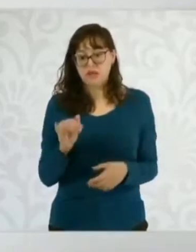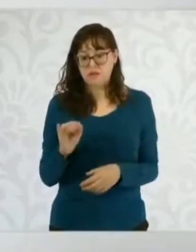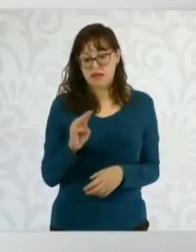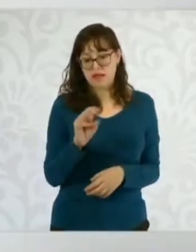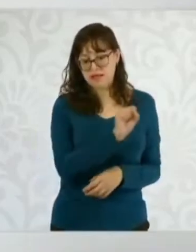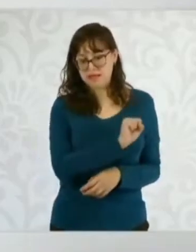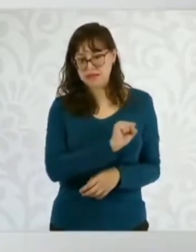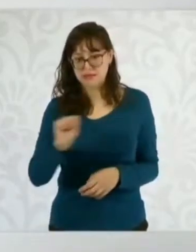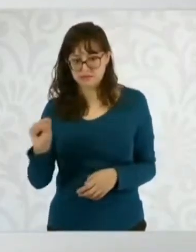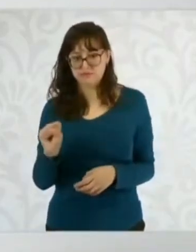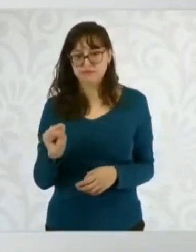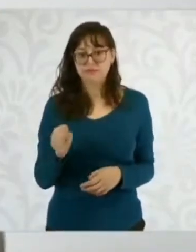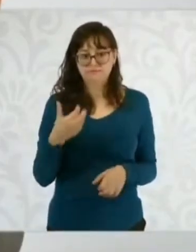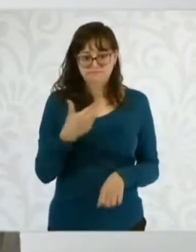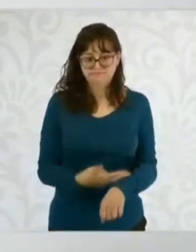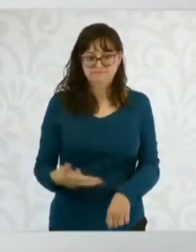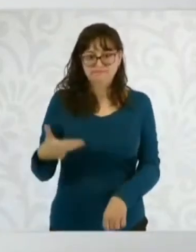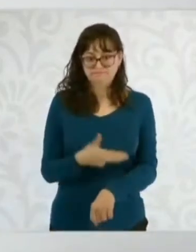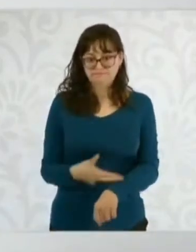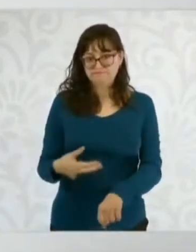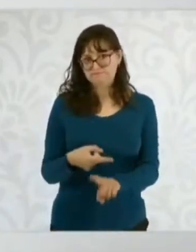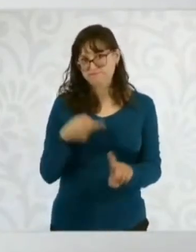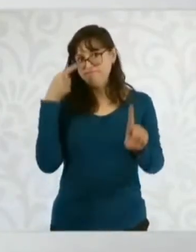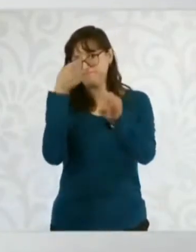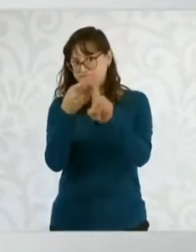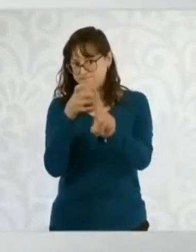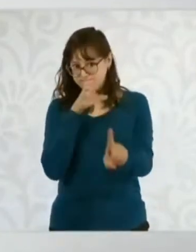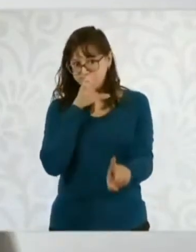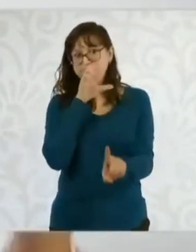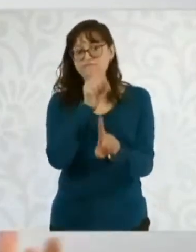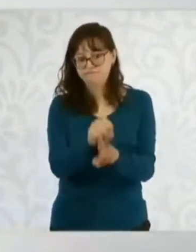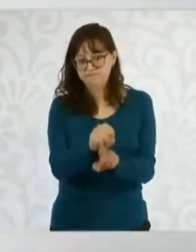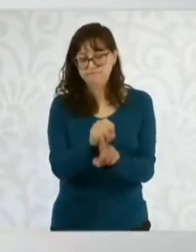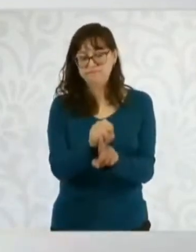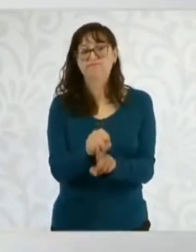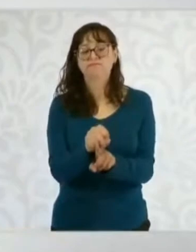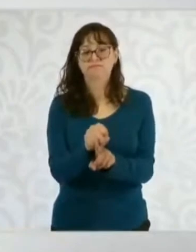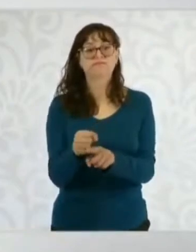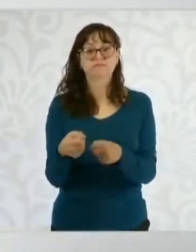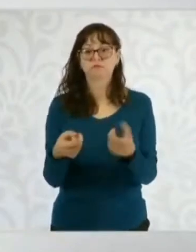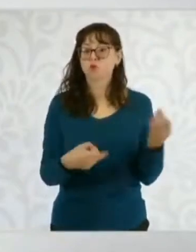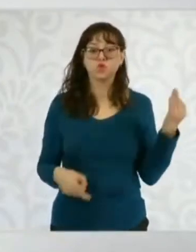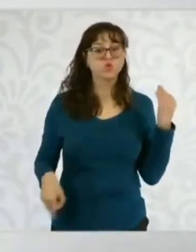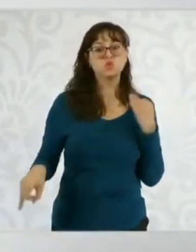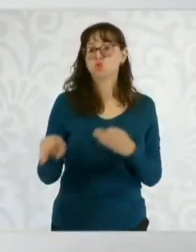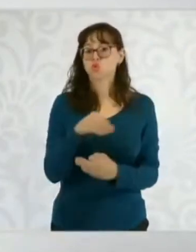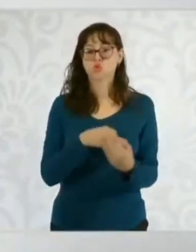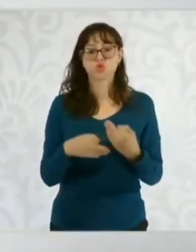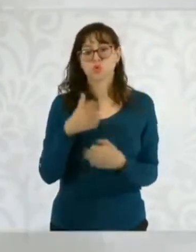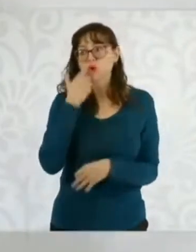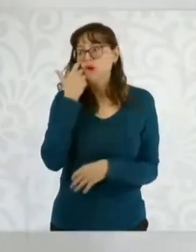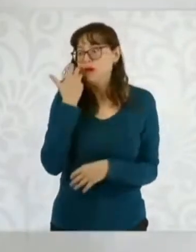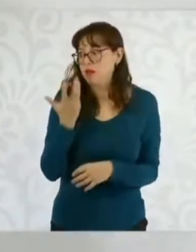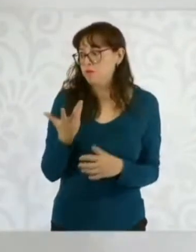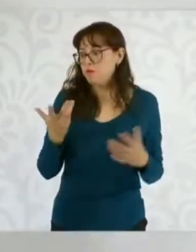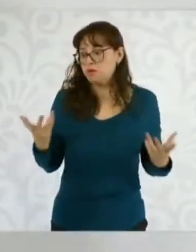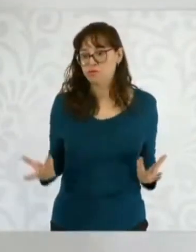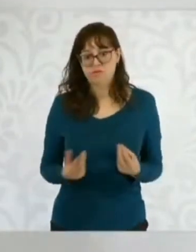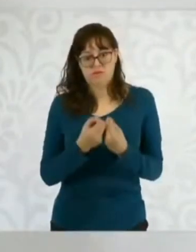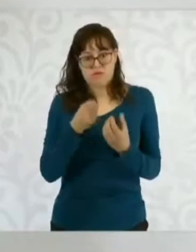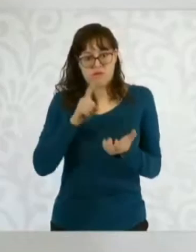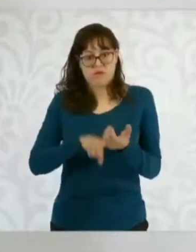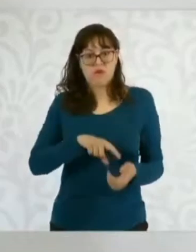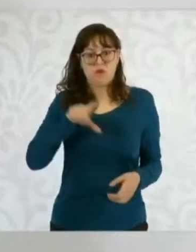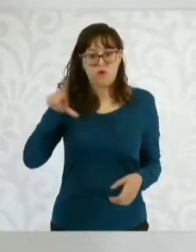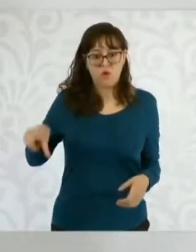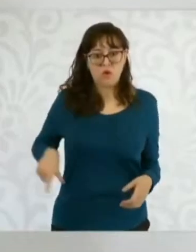Social, está ya realizando para alcanzar estas metas y objetivos de todo el sector y desde luego del Gobierno de México,